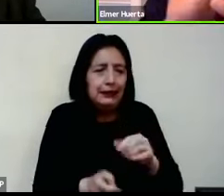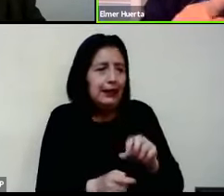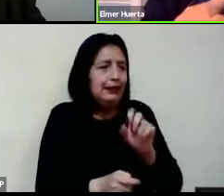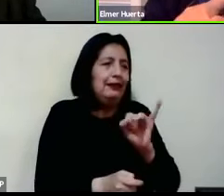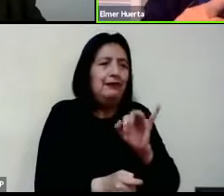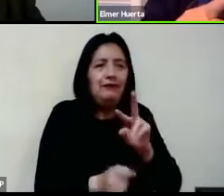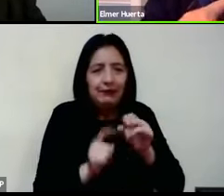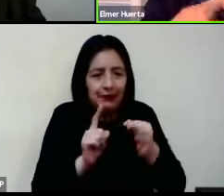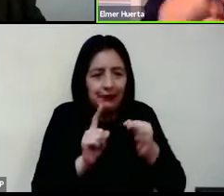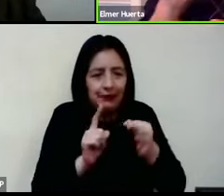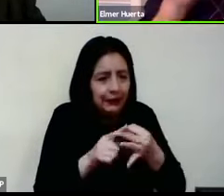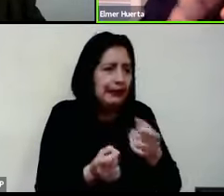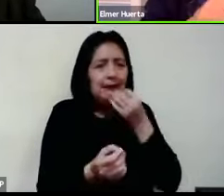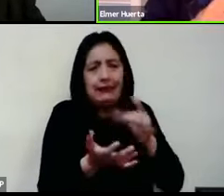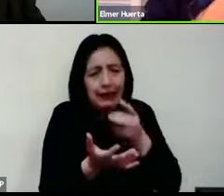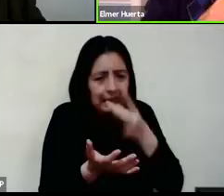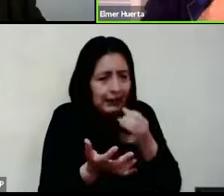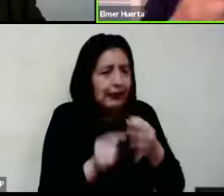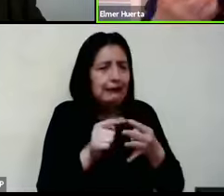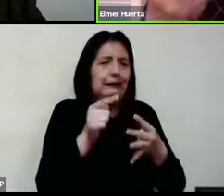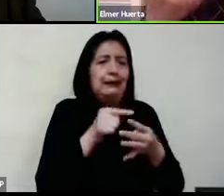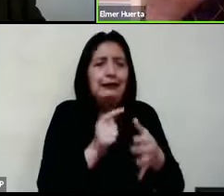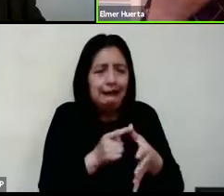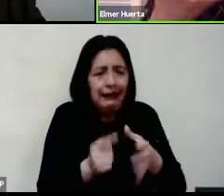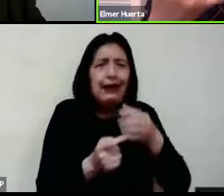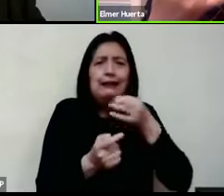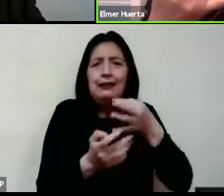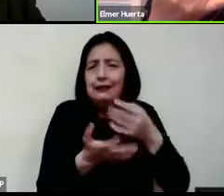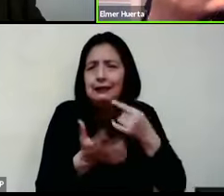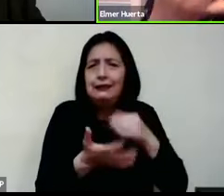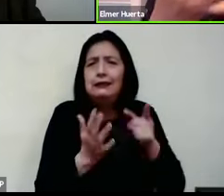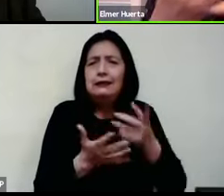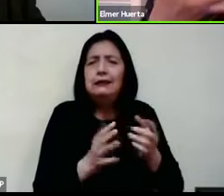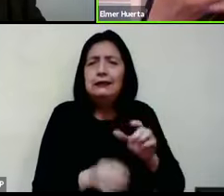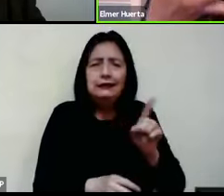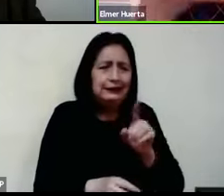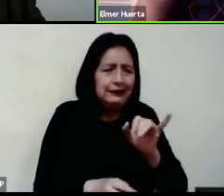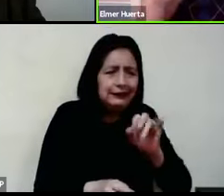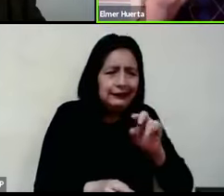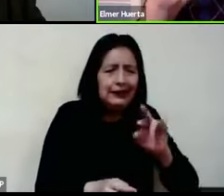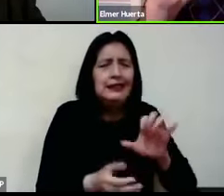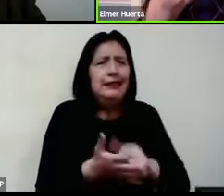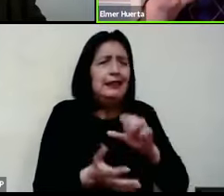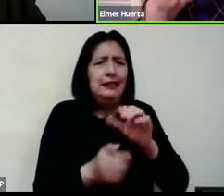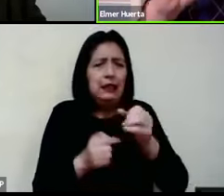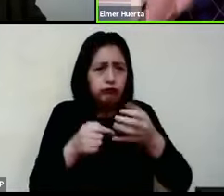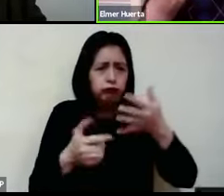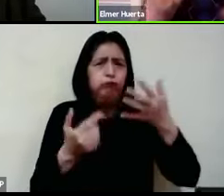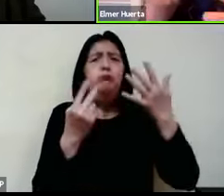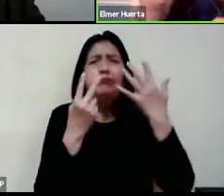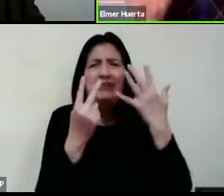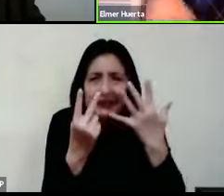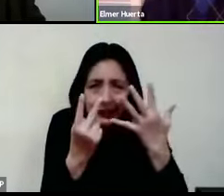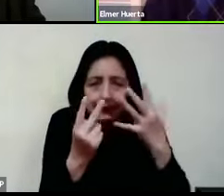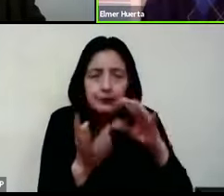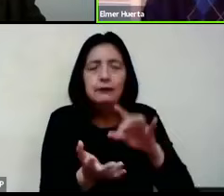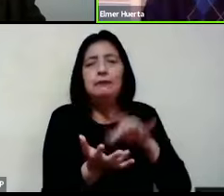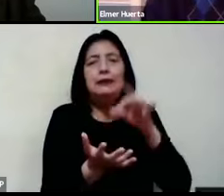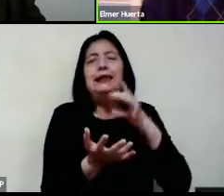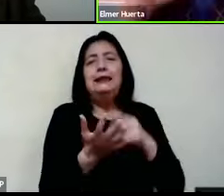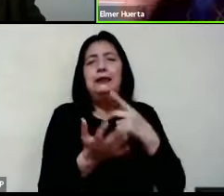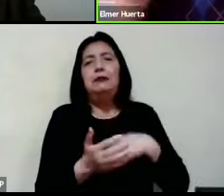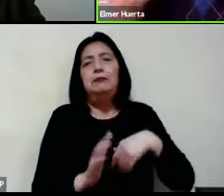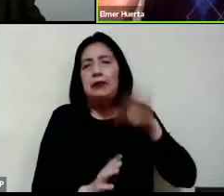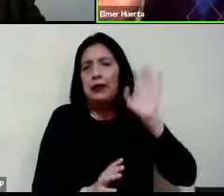ivermectina, hidroxicloroquina, acitromicina, zinc, tomaba calcio. Miren, 7 pastillas y eran